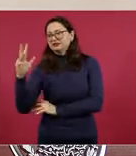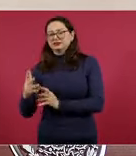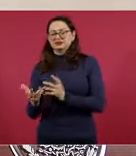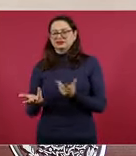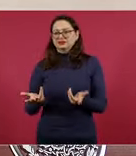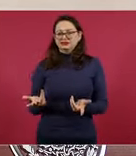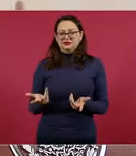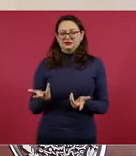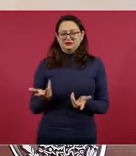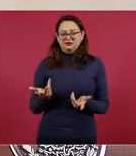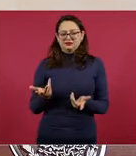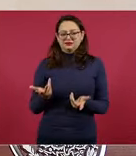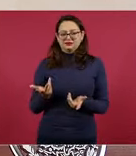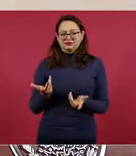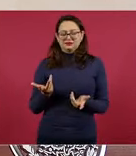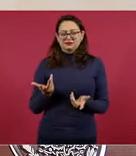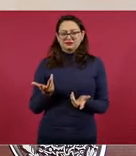Además,